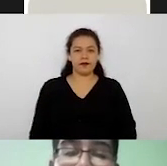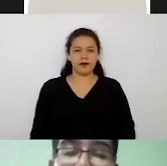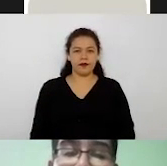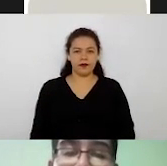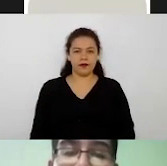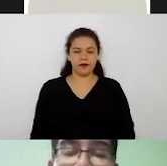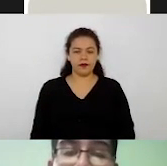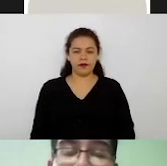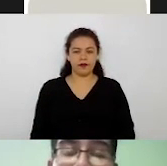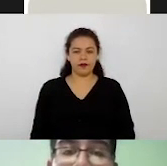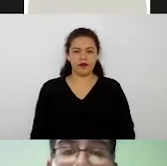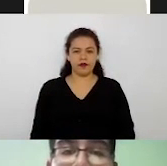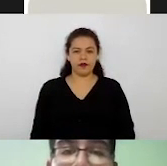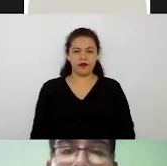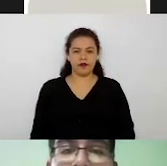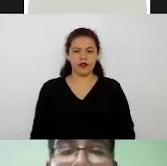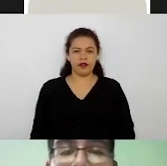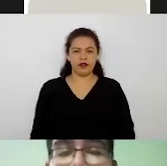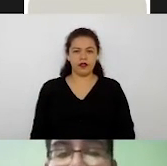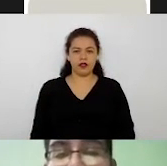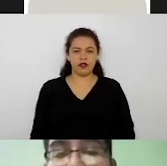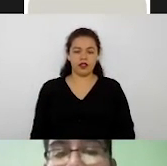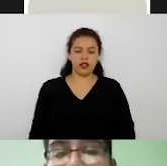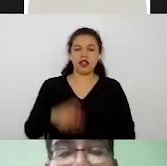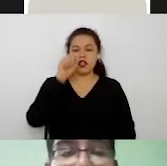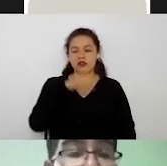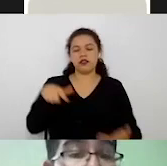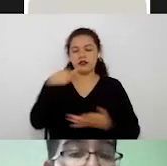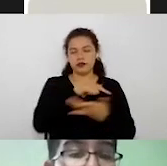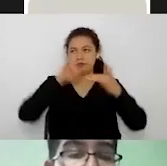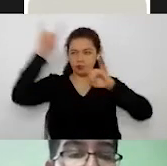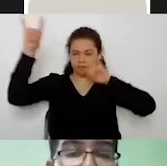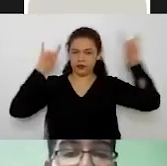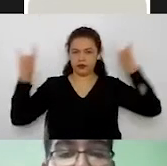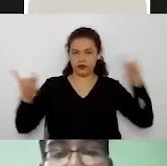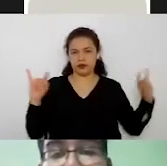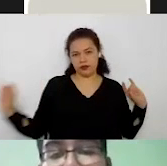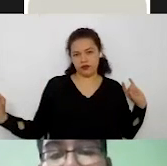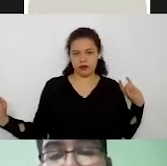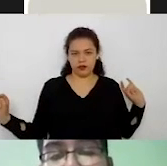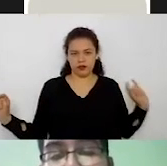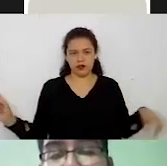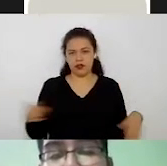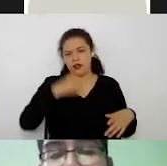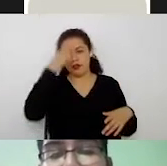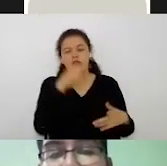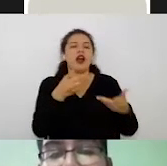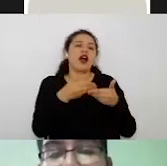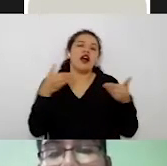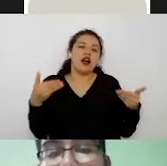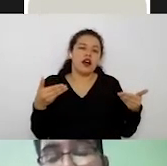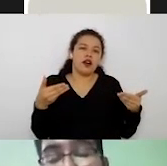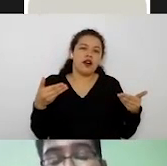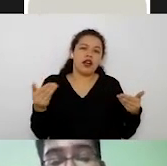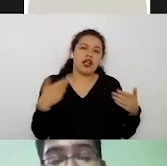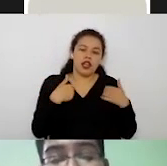Asimismo, la señalización que se tienen en los inmuebles va de acuerdo a lo que se está dando a